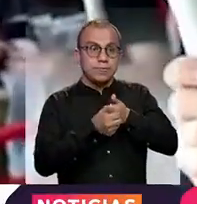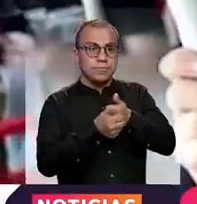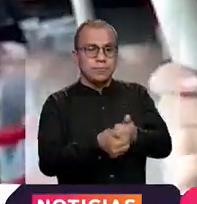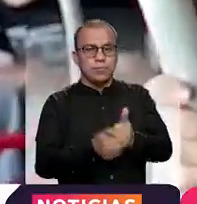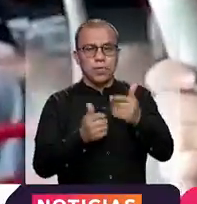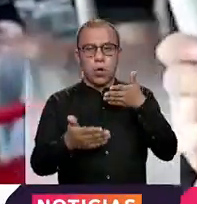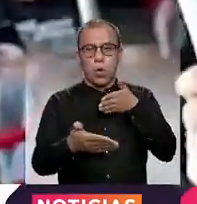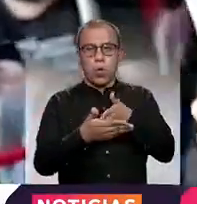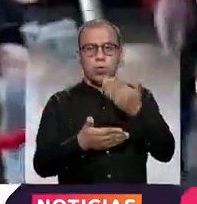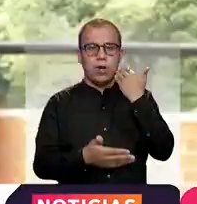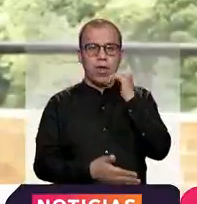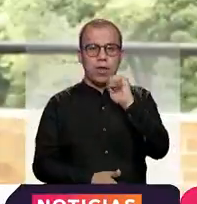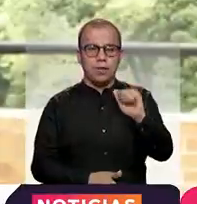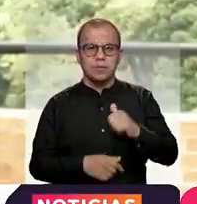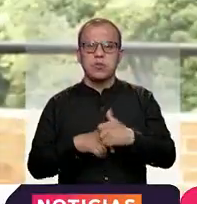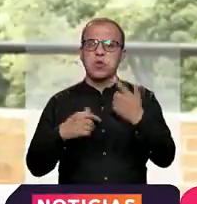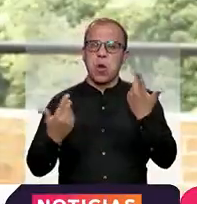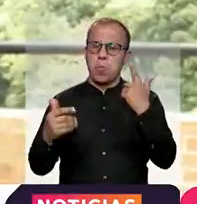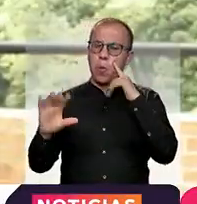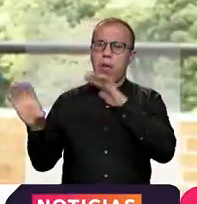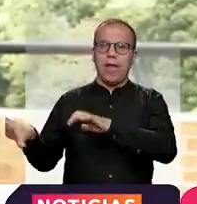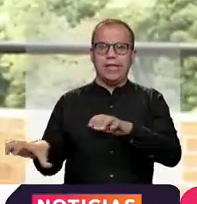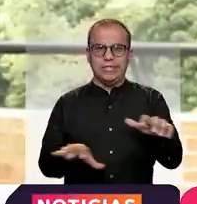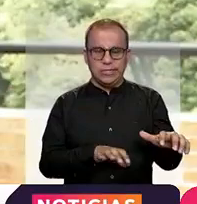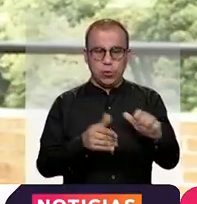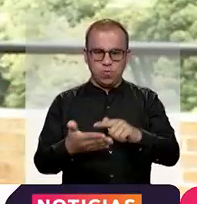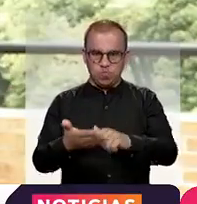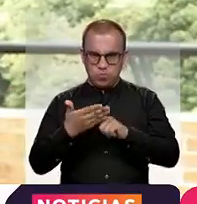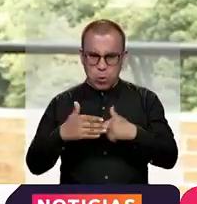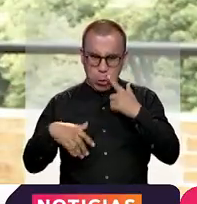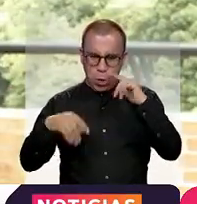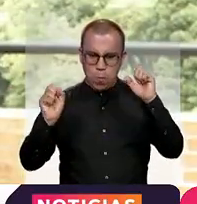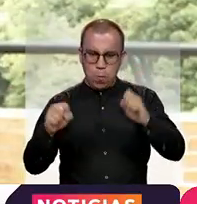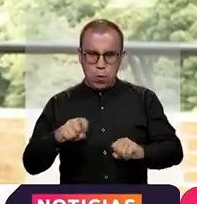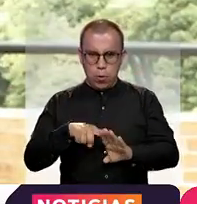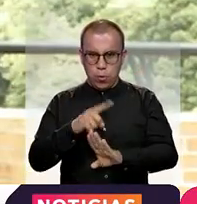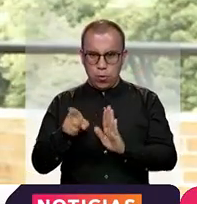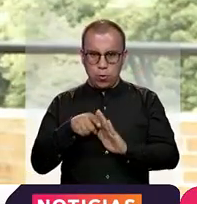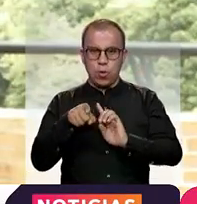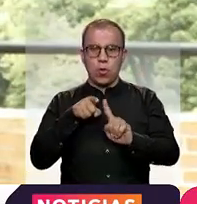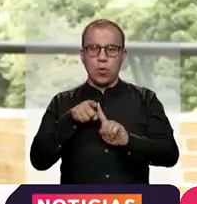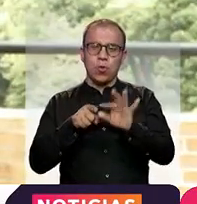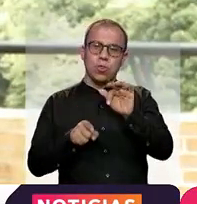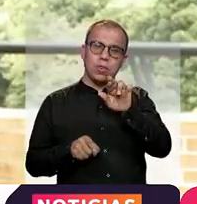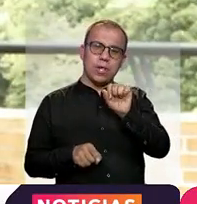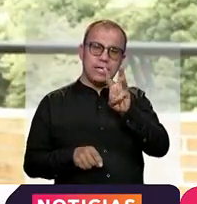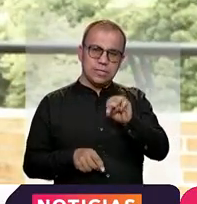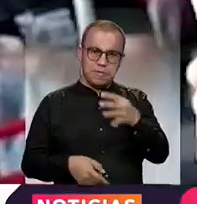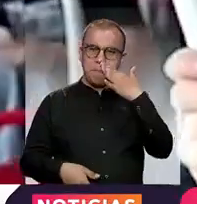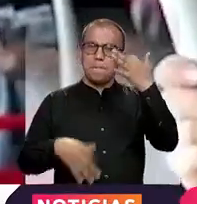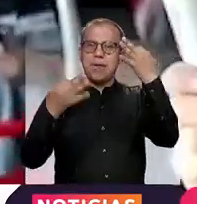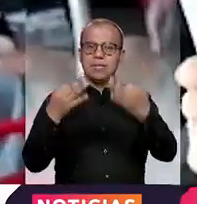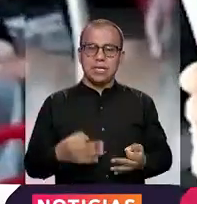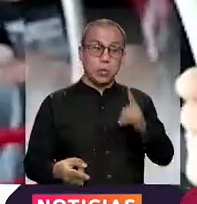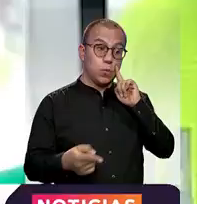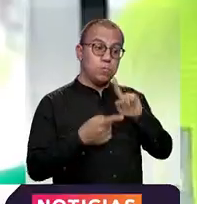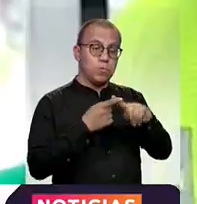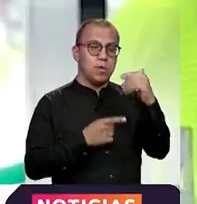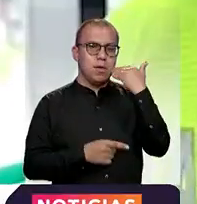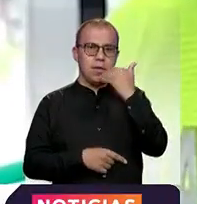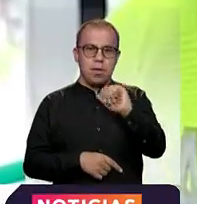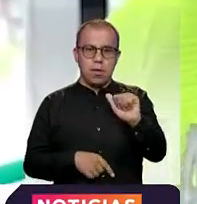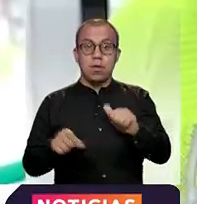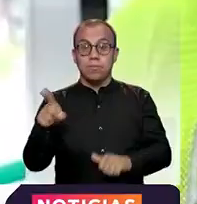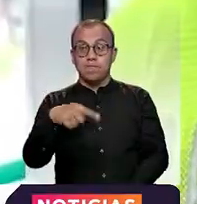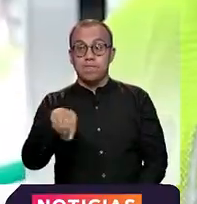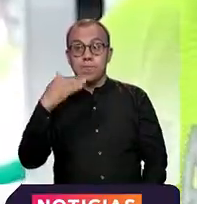contra las mujeres. Actuemos. Entre todos hacemos Transmi más seguro para las mujeres. Además, el llamado a